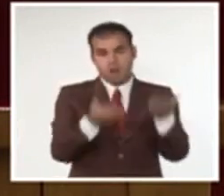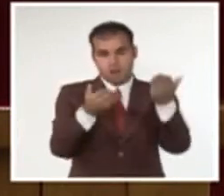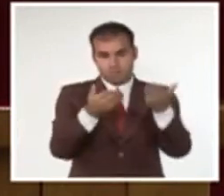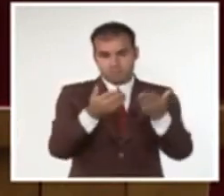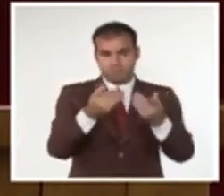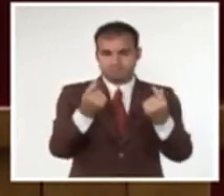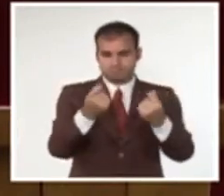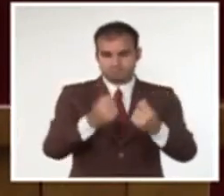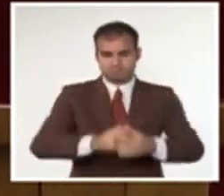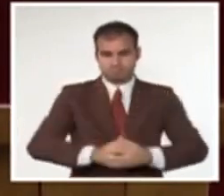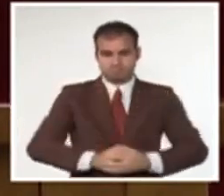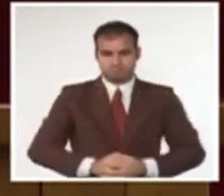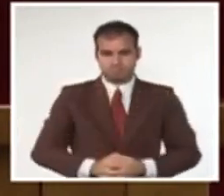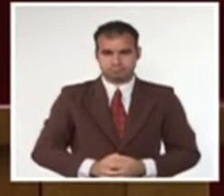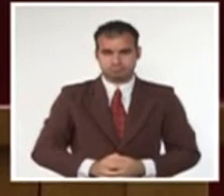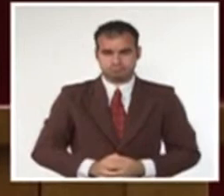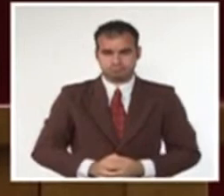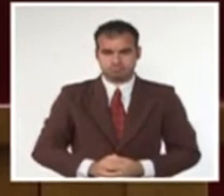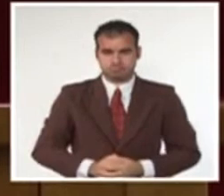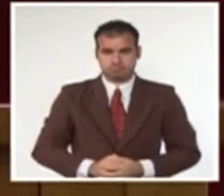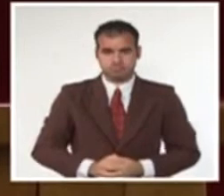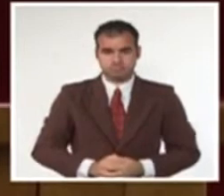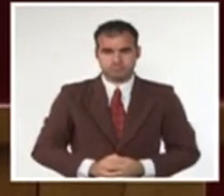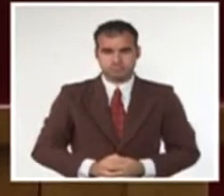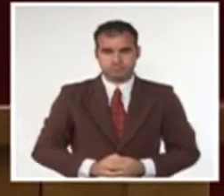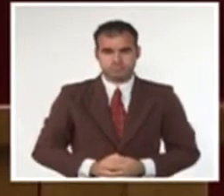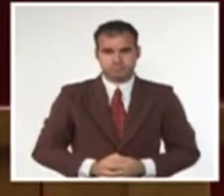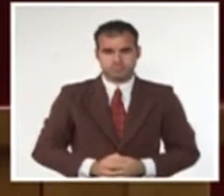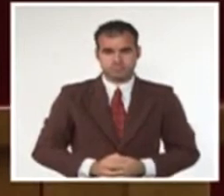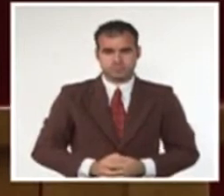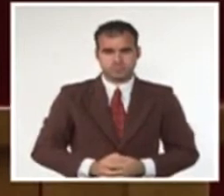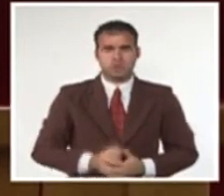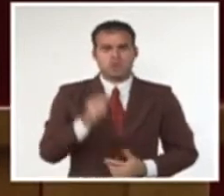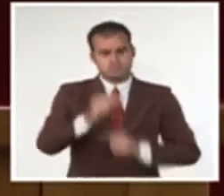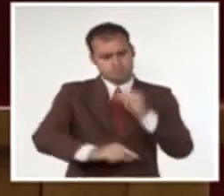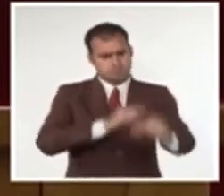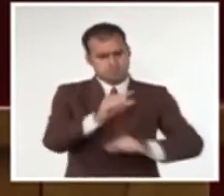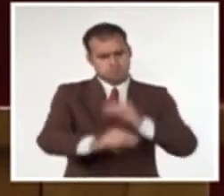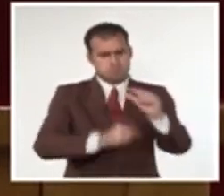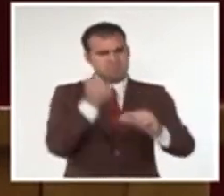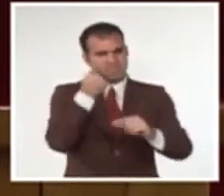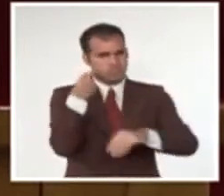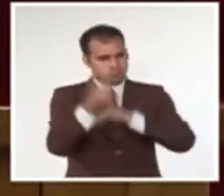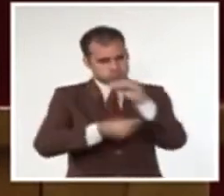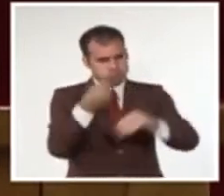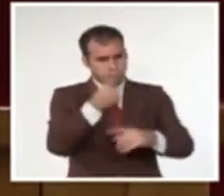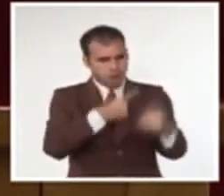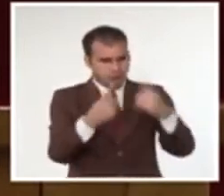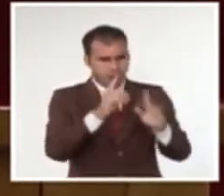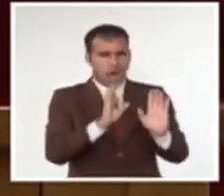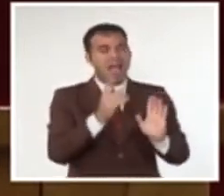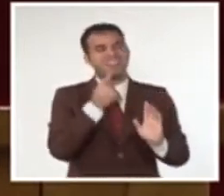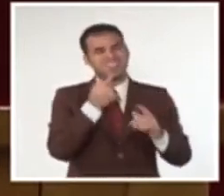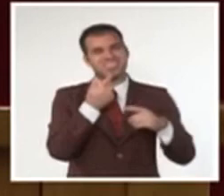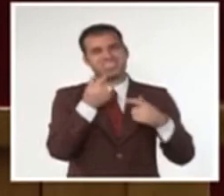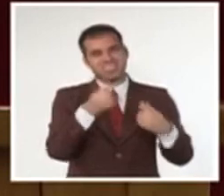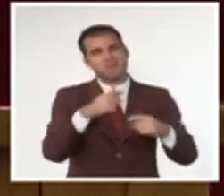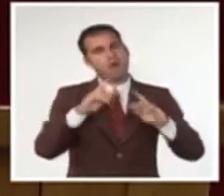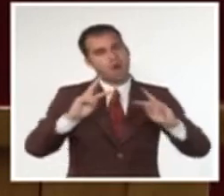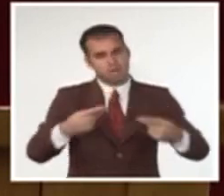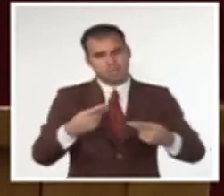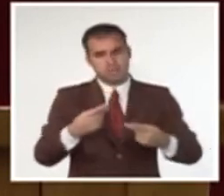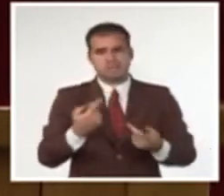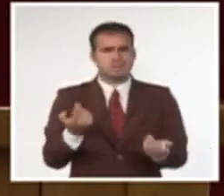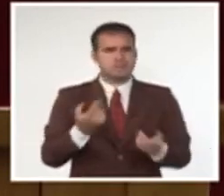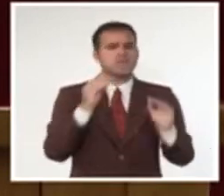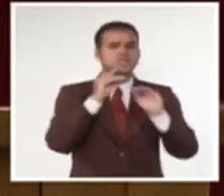país. Sin desconocer las transformaciones que se han ido realizando, es necesario retomar el llamado realizado más de una vez